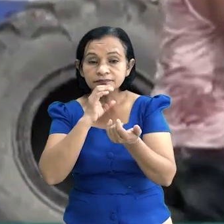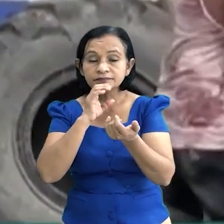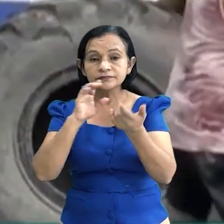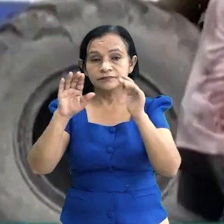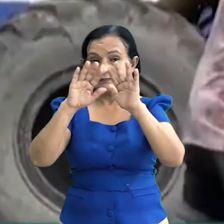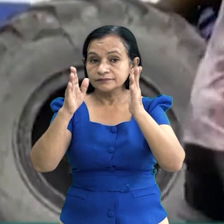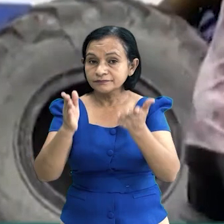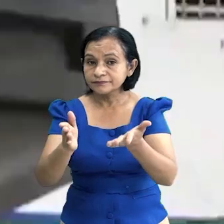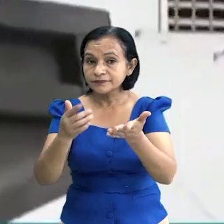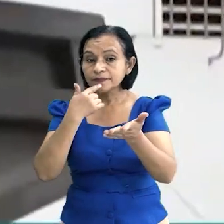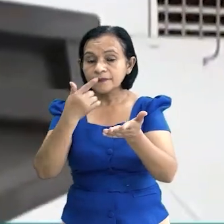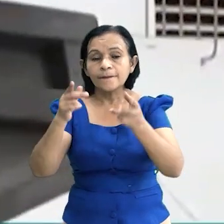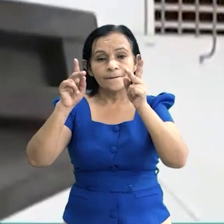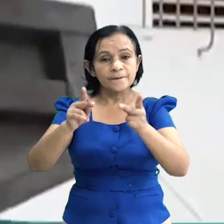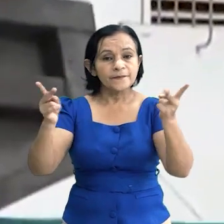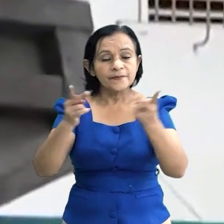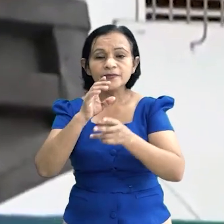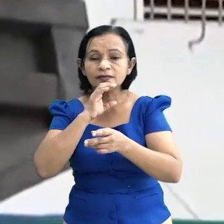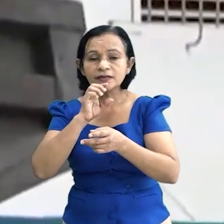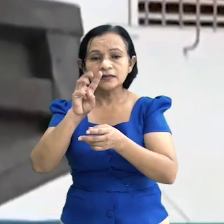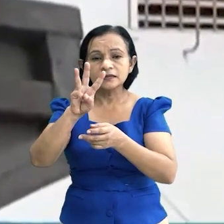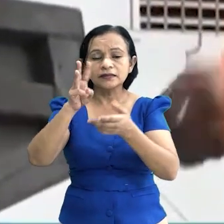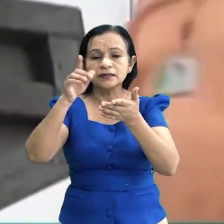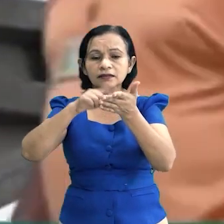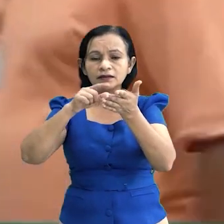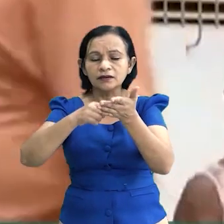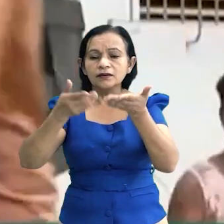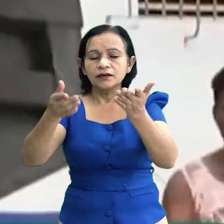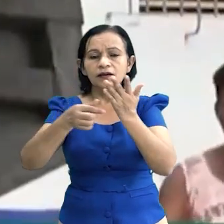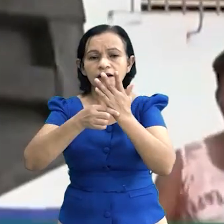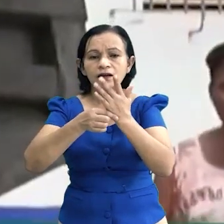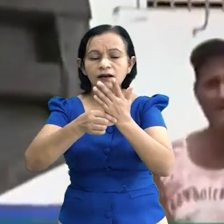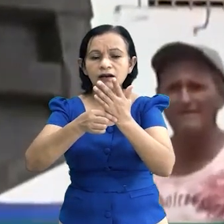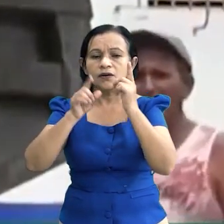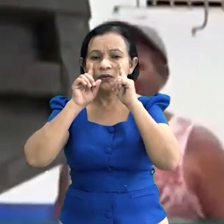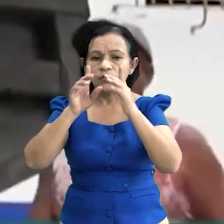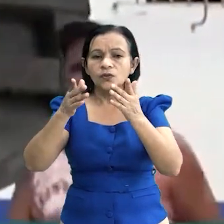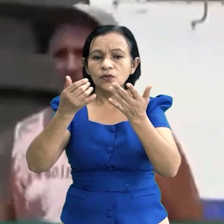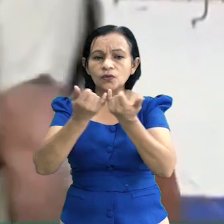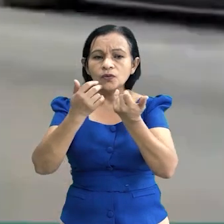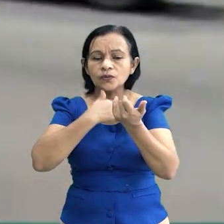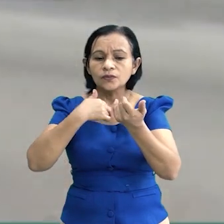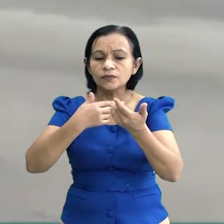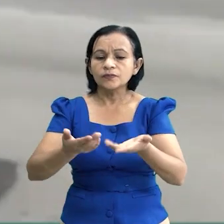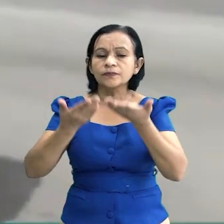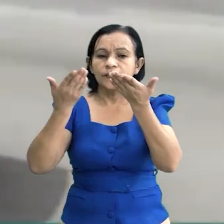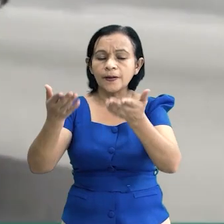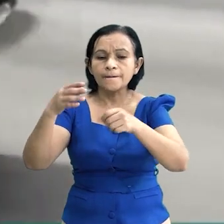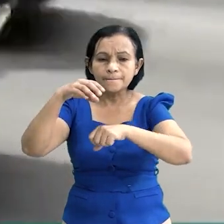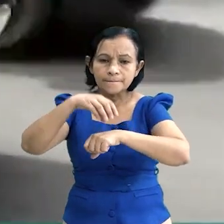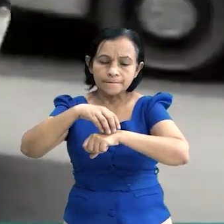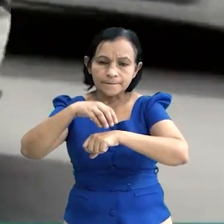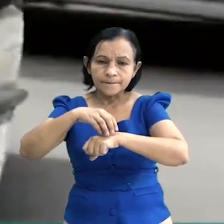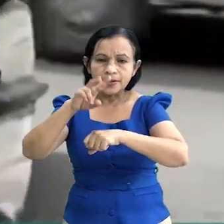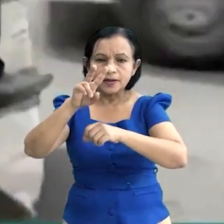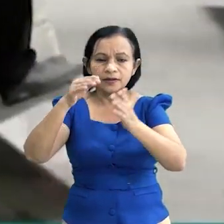Díaz Velázquez, los habitantes recibirán 3 libras de arroz y carne de conserva en composición de núcleo, papa de la cosecha